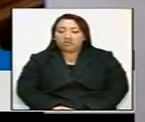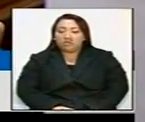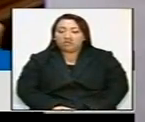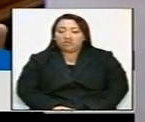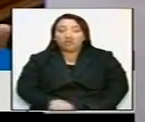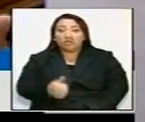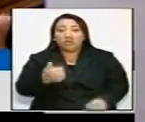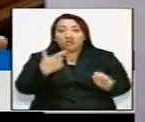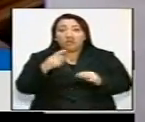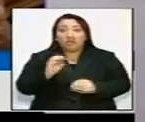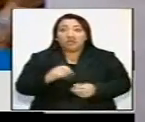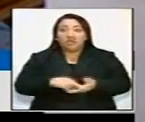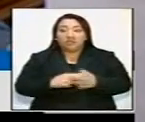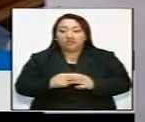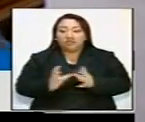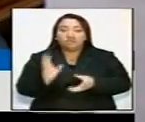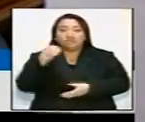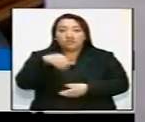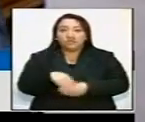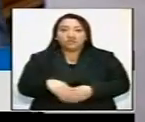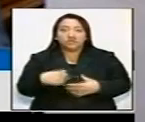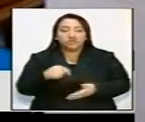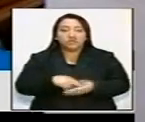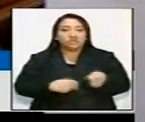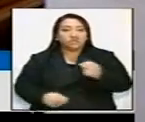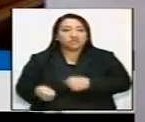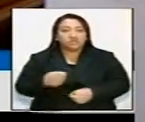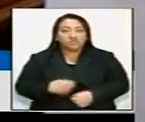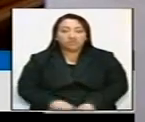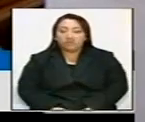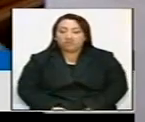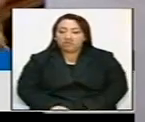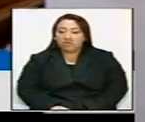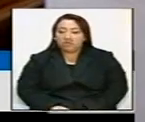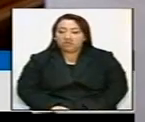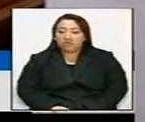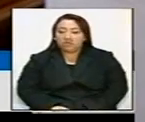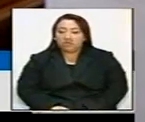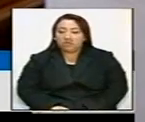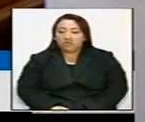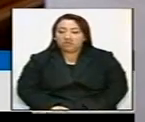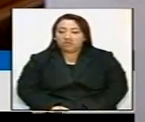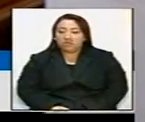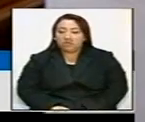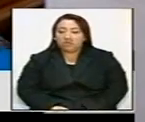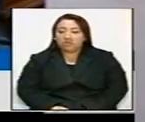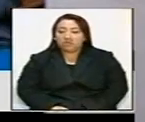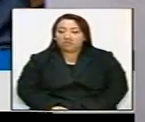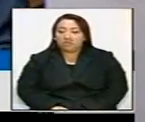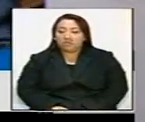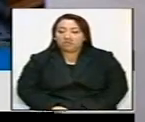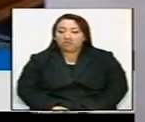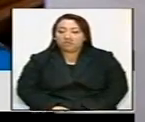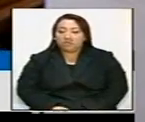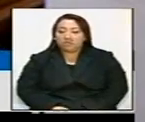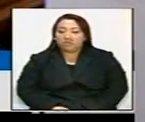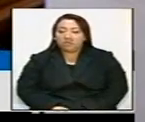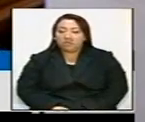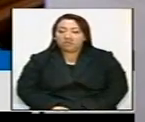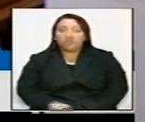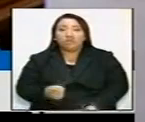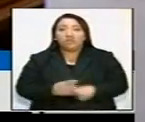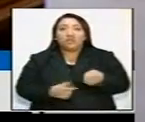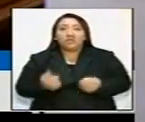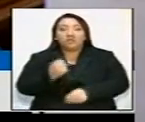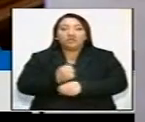otros 70 se insertan ya en el mercado laboral. ¿Con qué habilidades y capacidades están insertándose en el